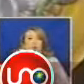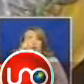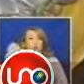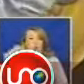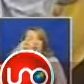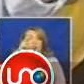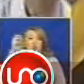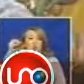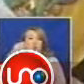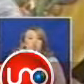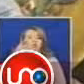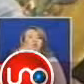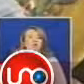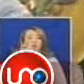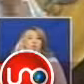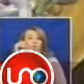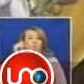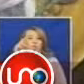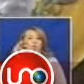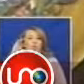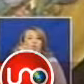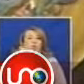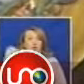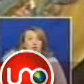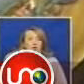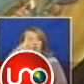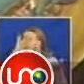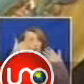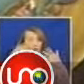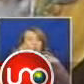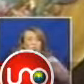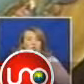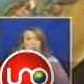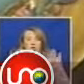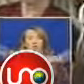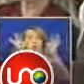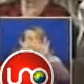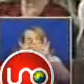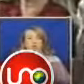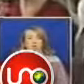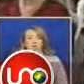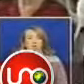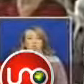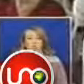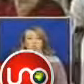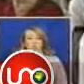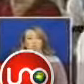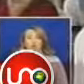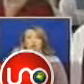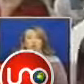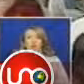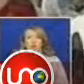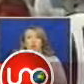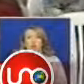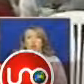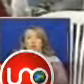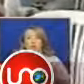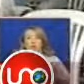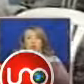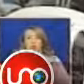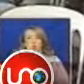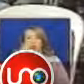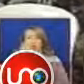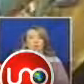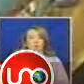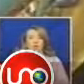dicen, aquí estamos, vengan a capturar? Correa también aseguró que sus declaraciones a medios internacionales se deben a que pretende evitar que la